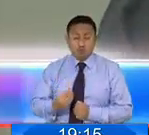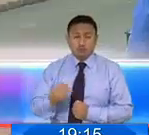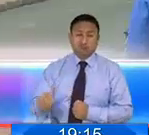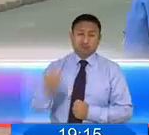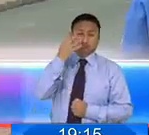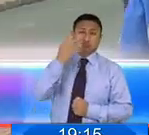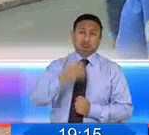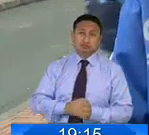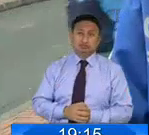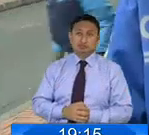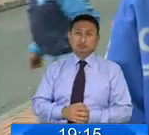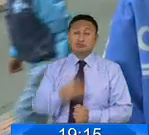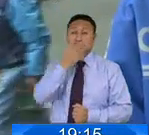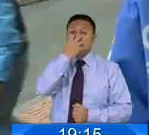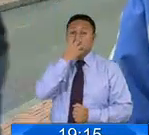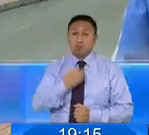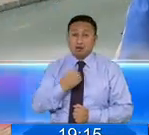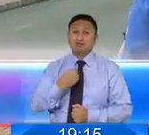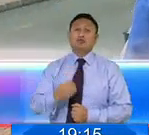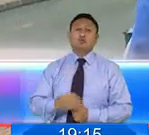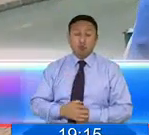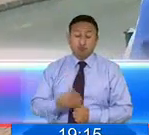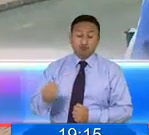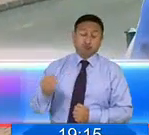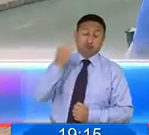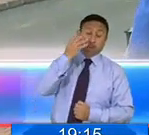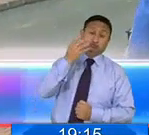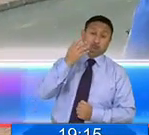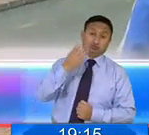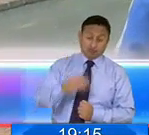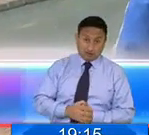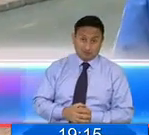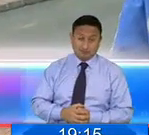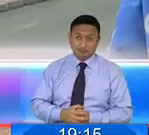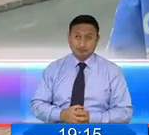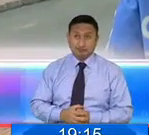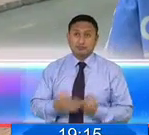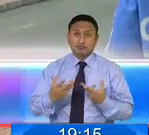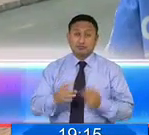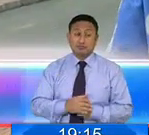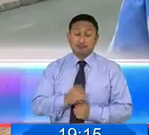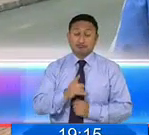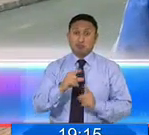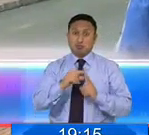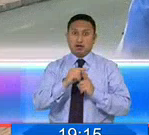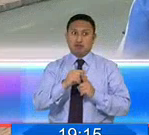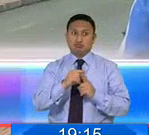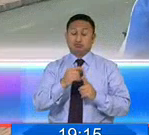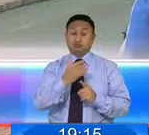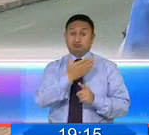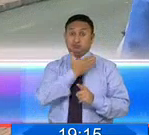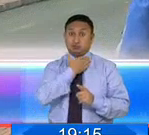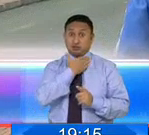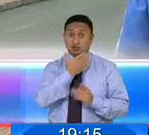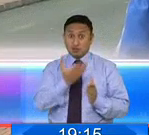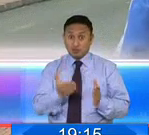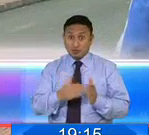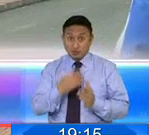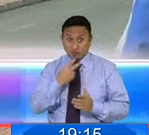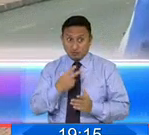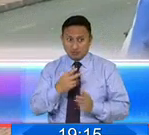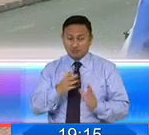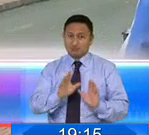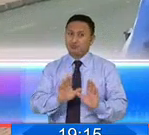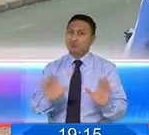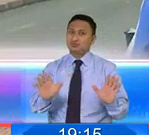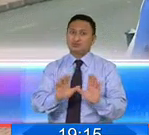funcionarios. Sacan las mascarillas, escupen y bueno, y también palabras tan groseras que no se puede